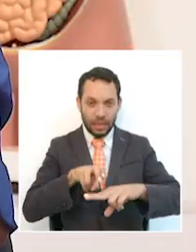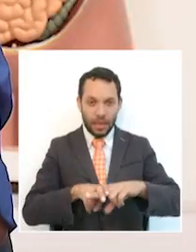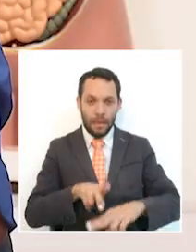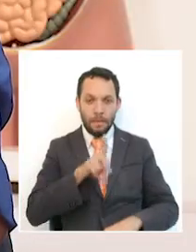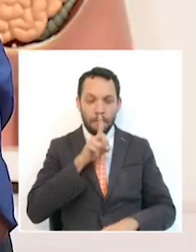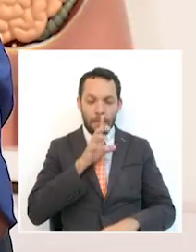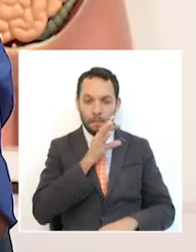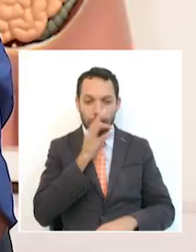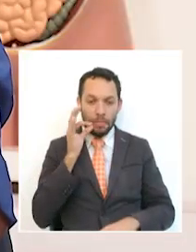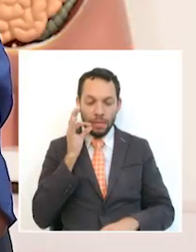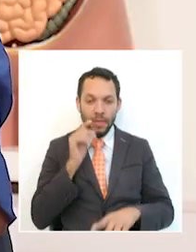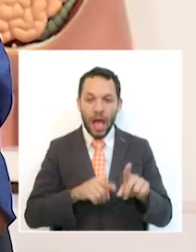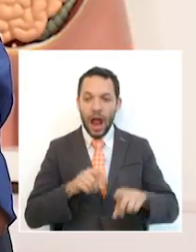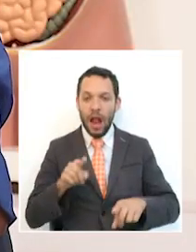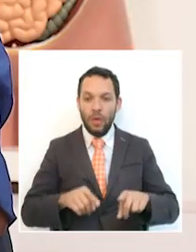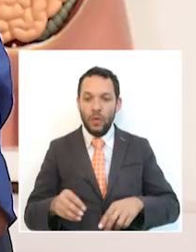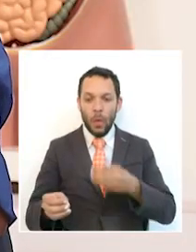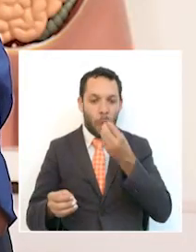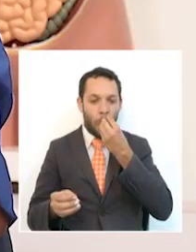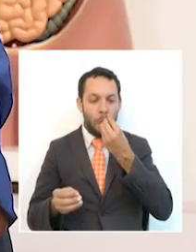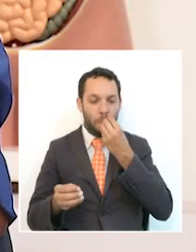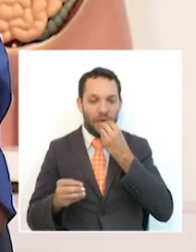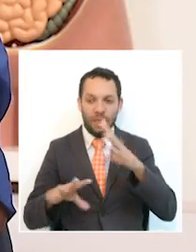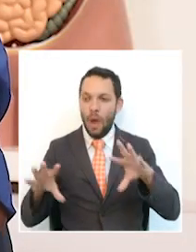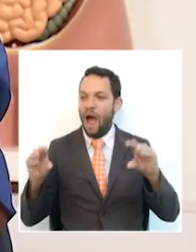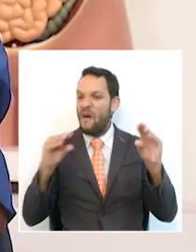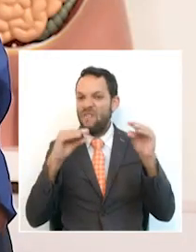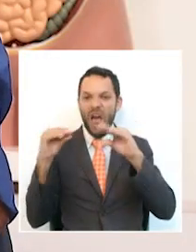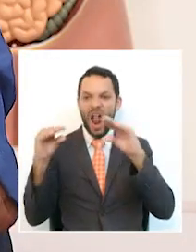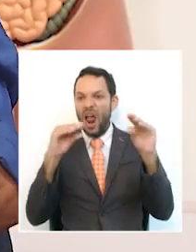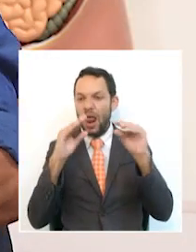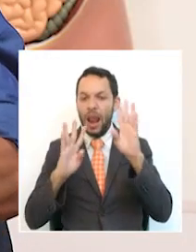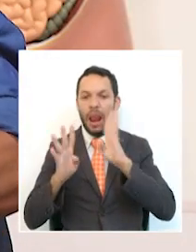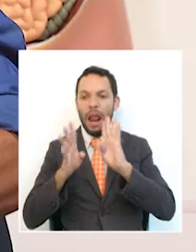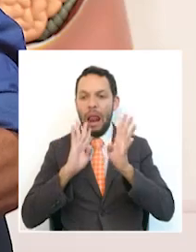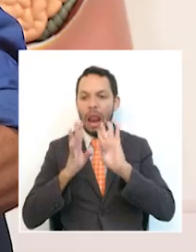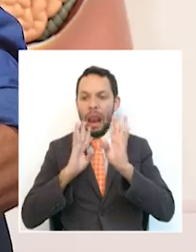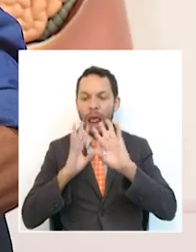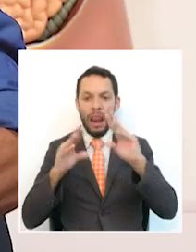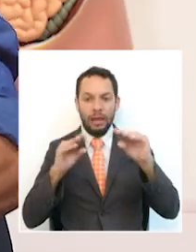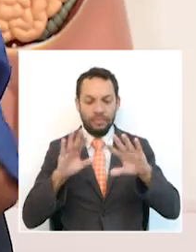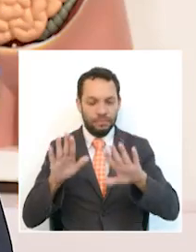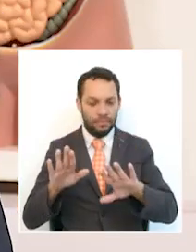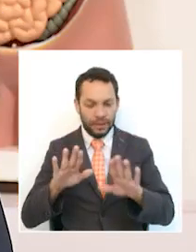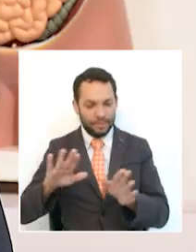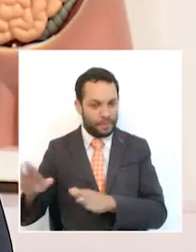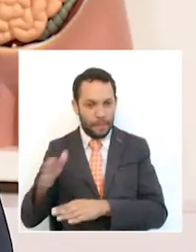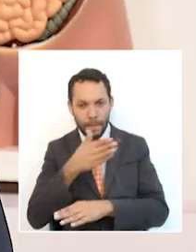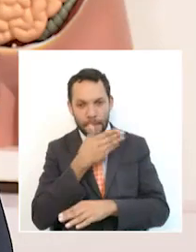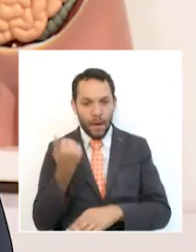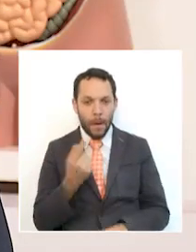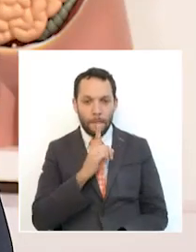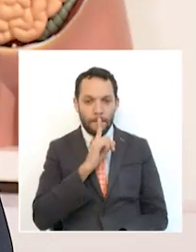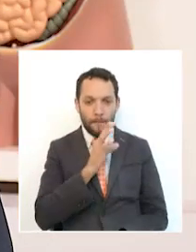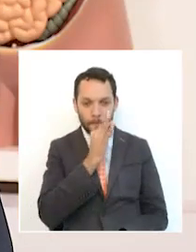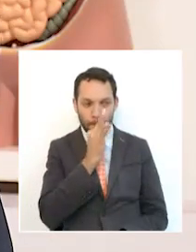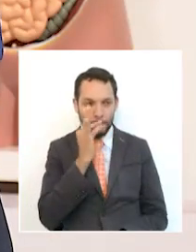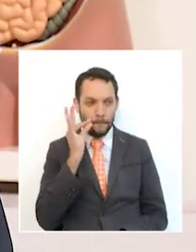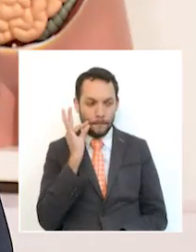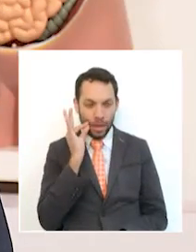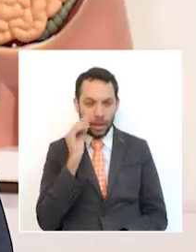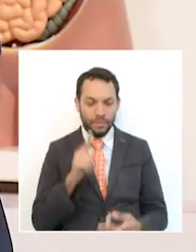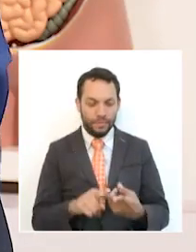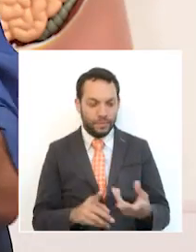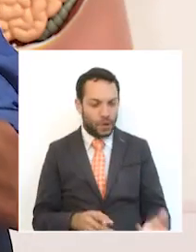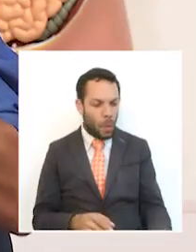salivales para que empiecen el proceso de la palabra you bag en viena ya una buena digestión en esta parte hojas que es el corazón